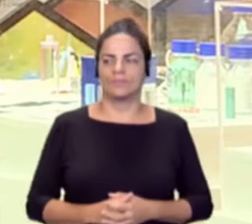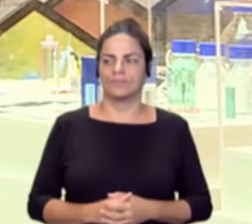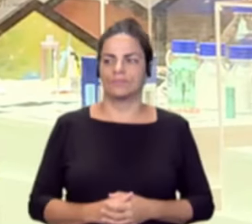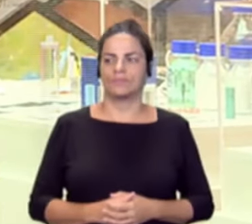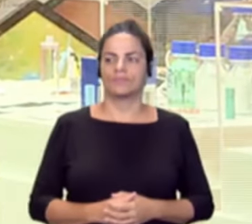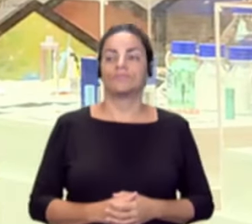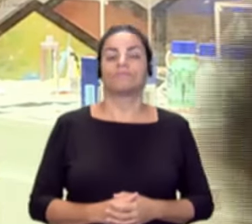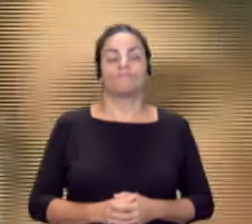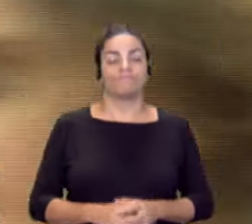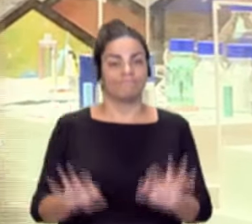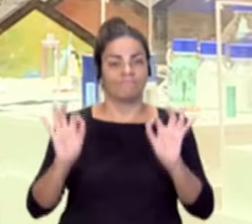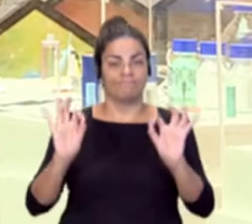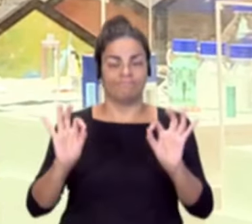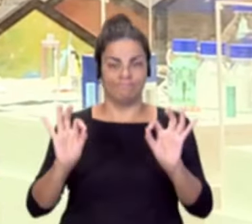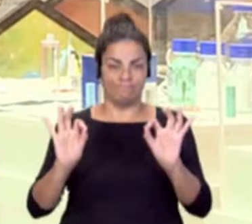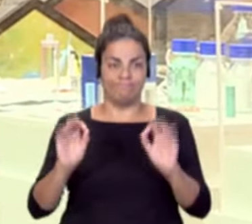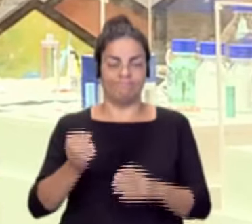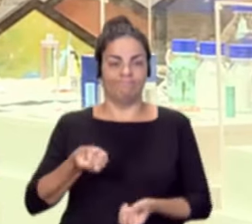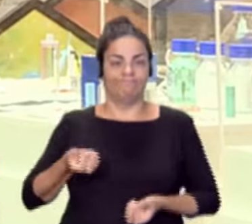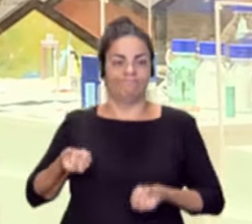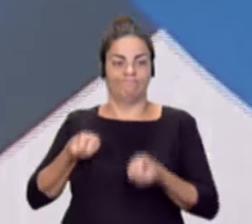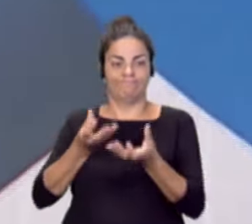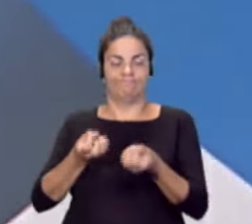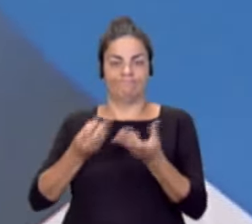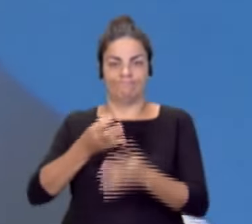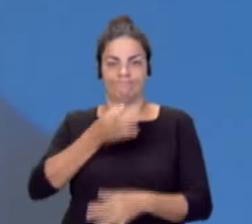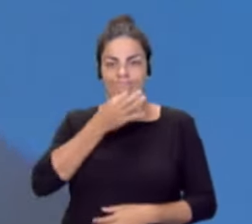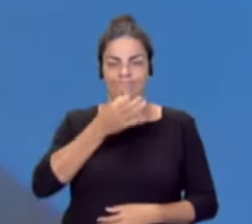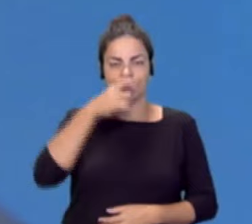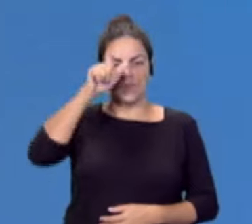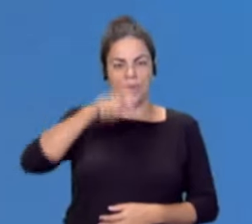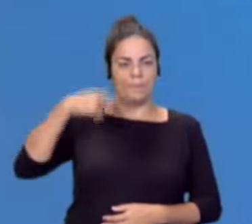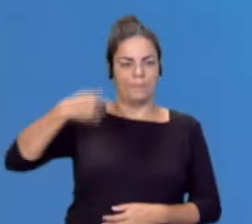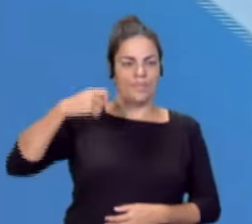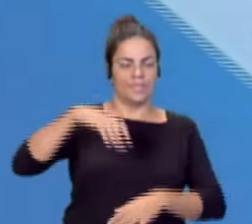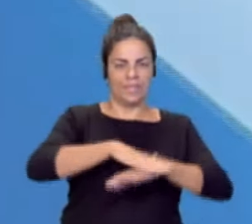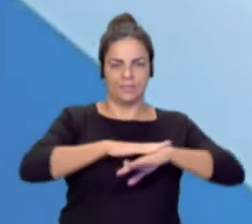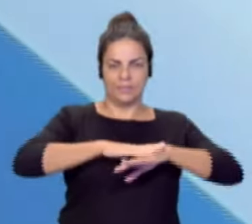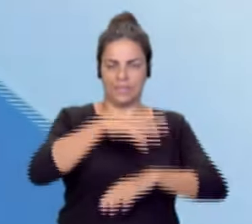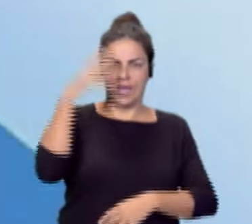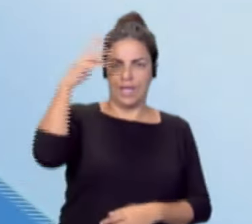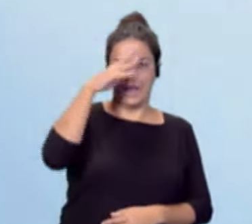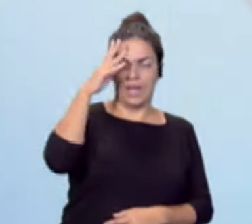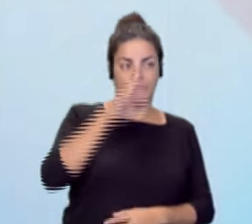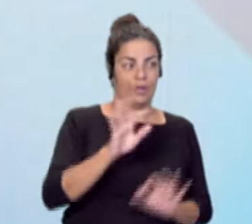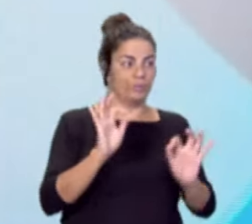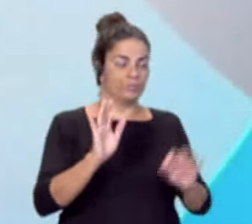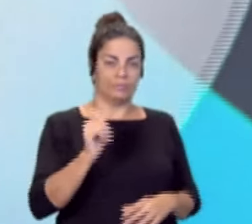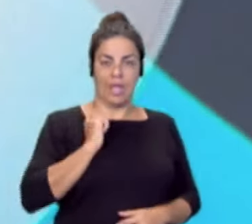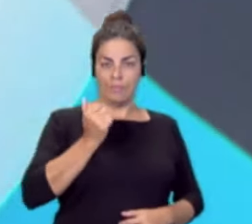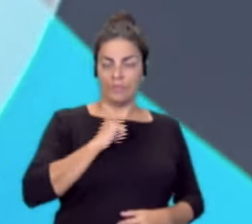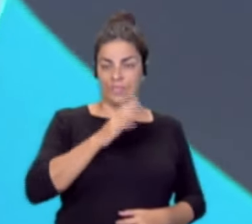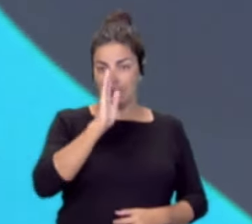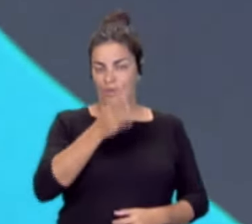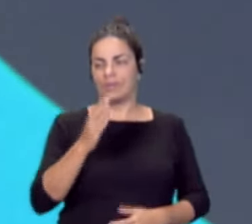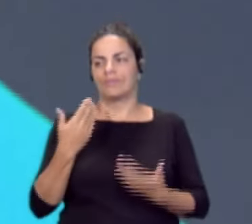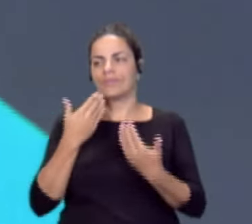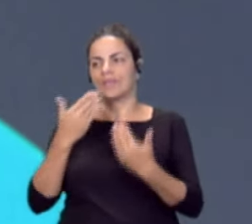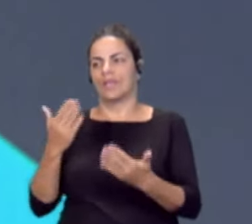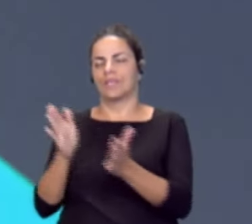Pues eran las declaraciones del presidente del gobierno, Fernando Clavijo, que lo hemos cogido aquí en directo gracias a nuestro compañero Marc